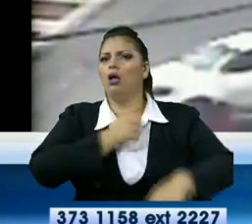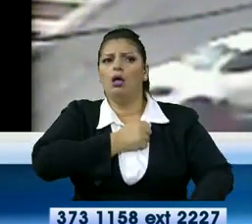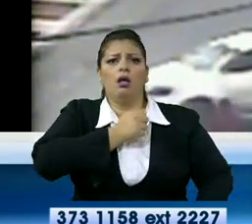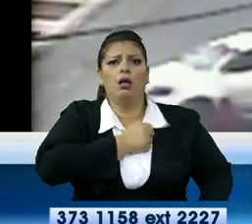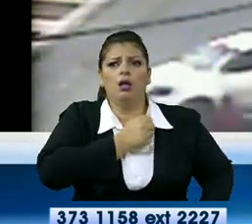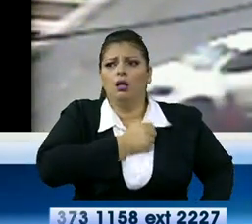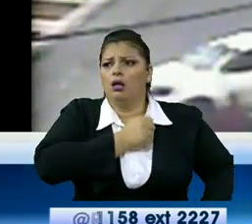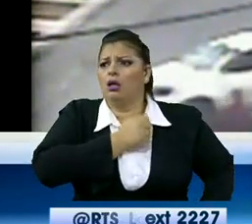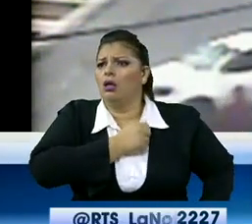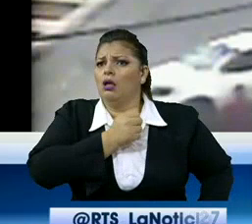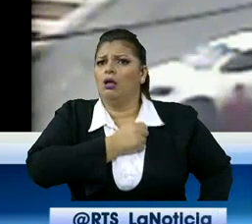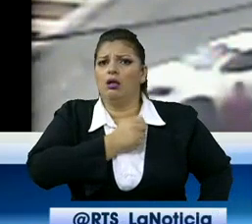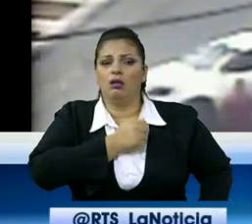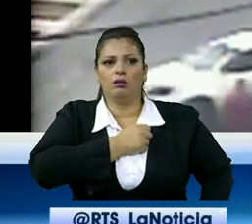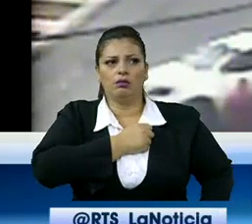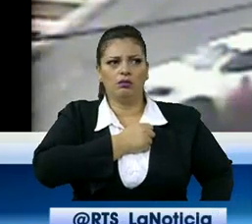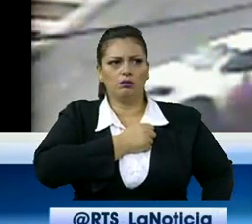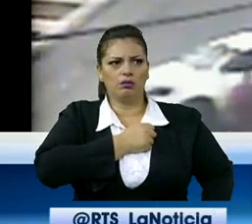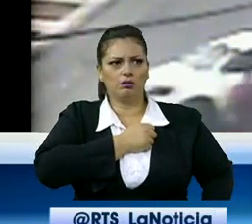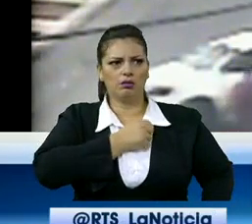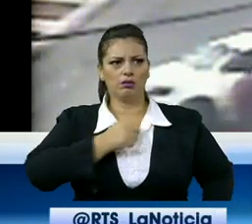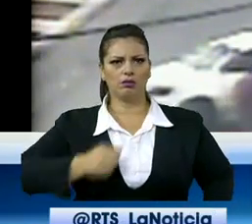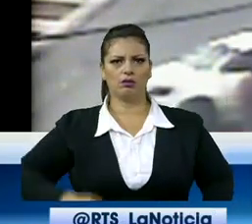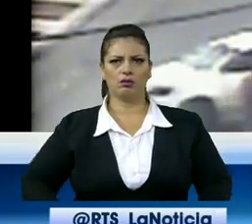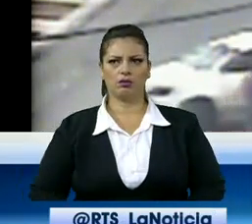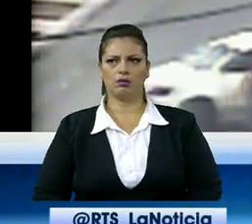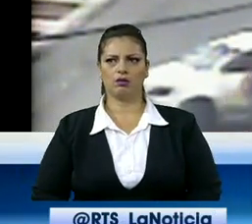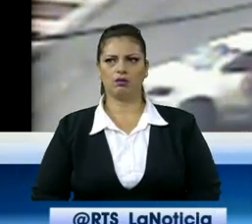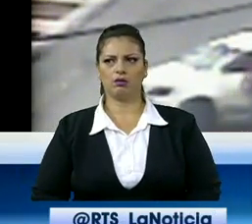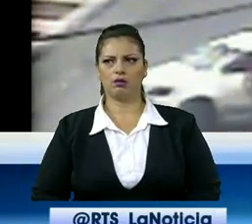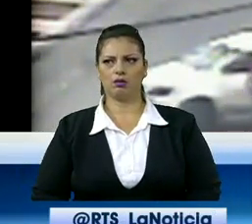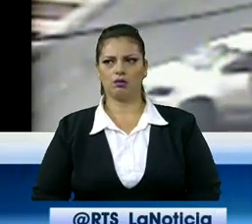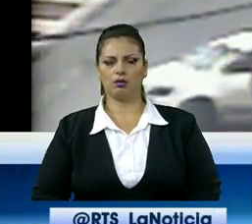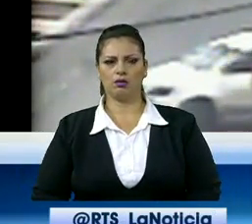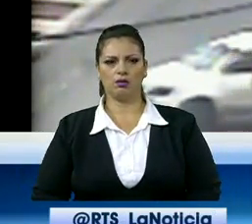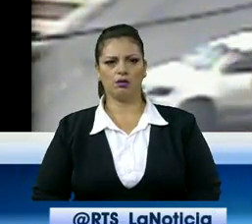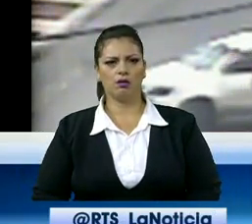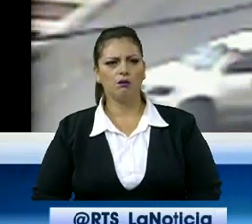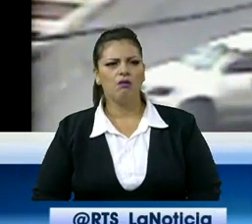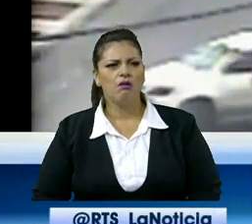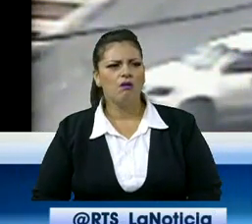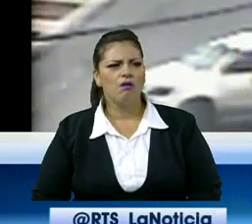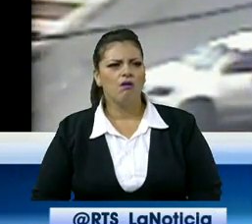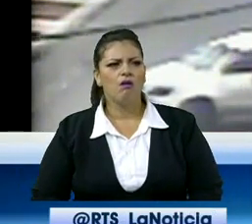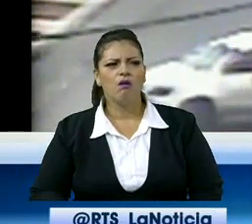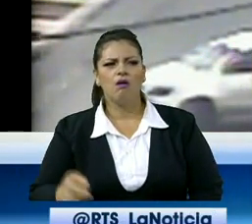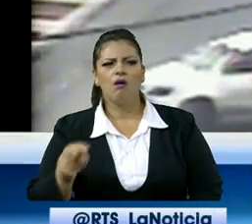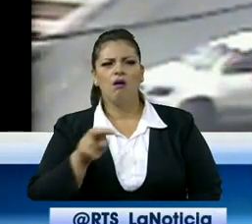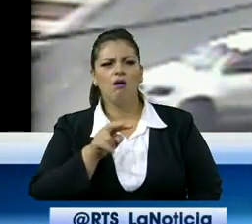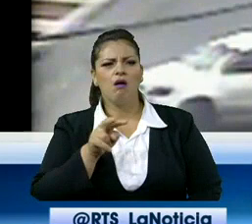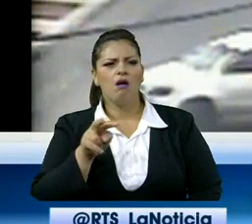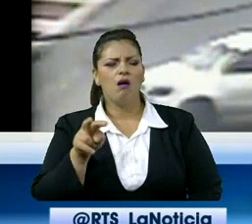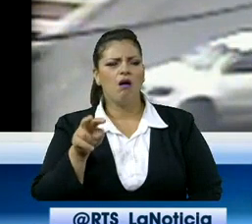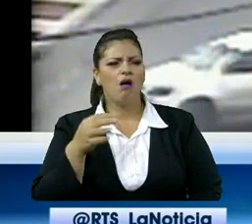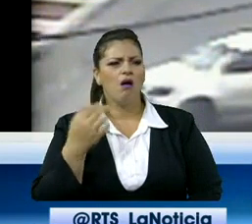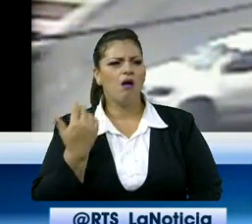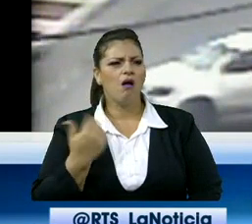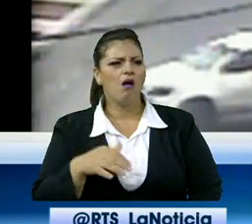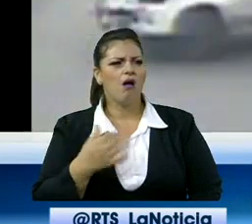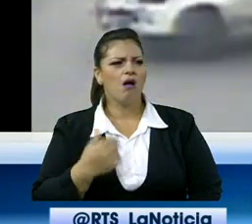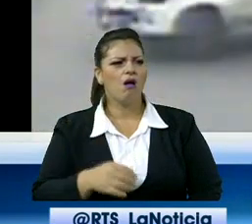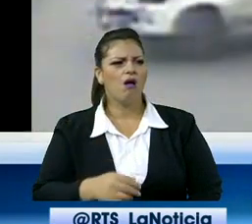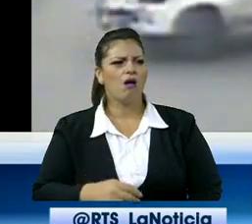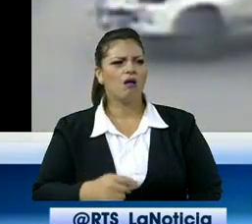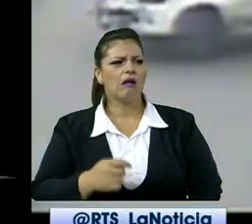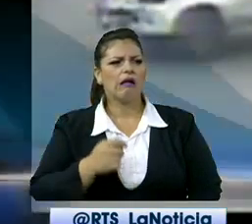asustados. Es decir, que los pequeños viajaban en esta parte del vehículo y milagrosamente no se